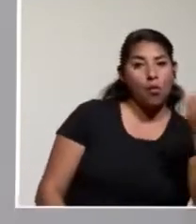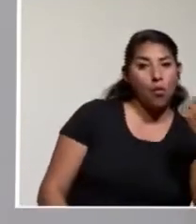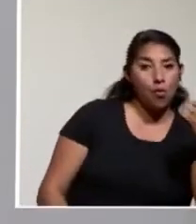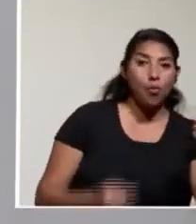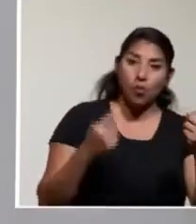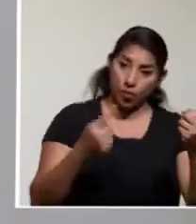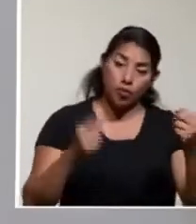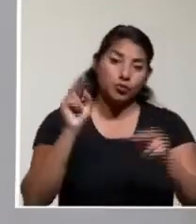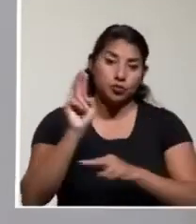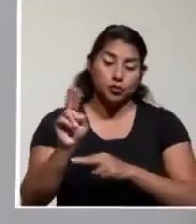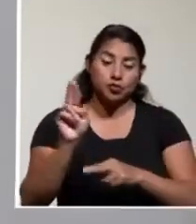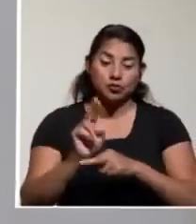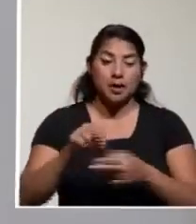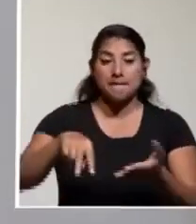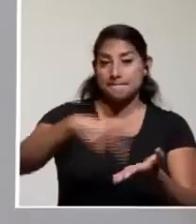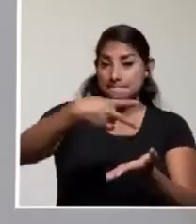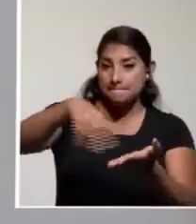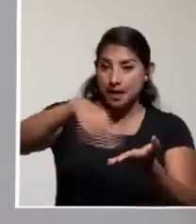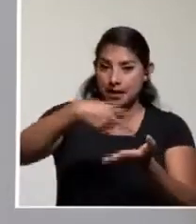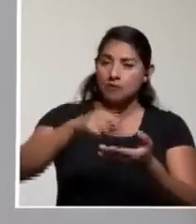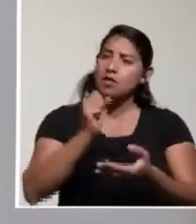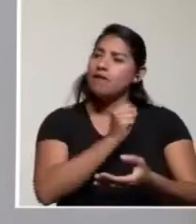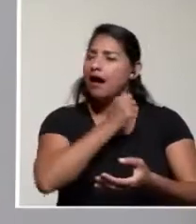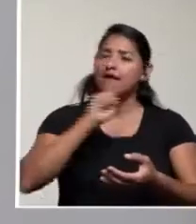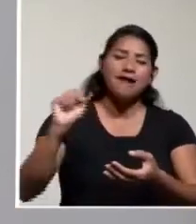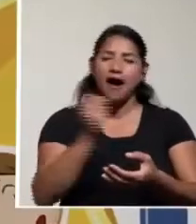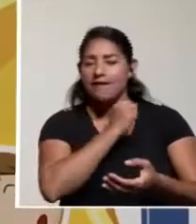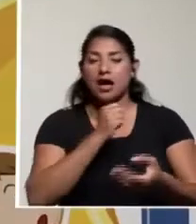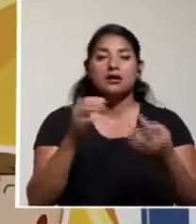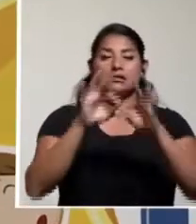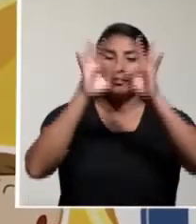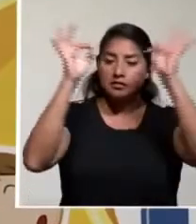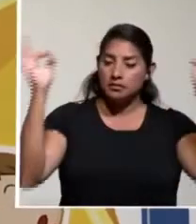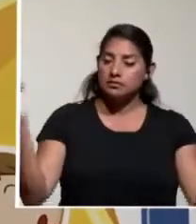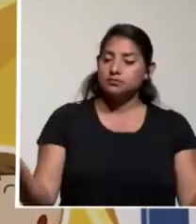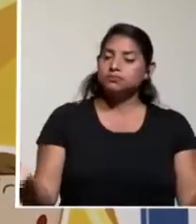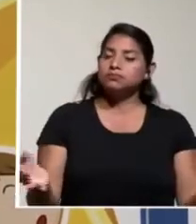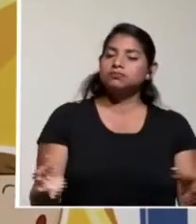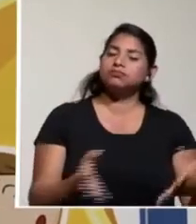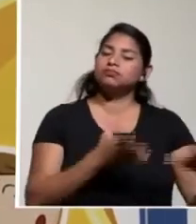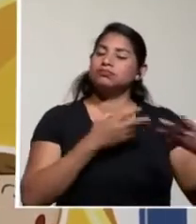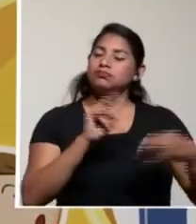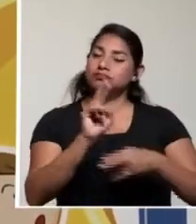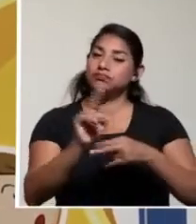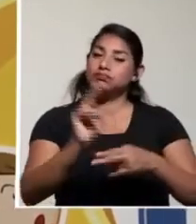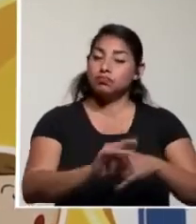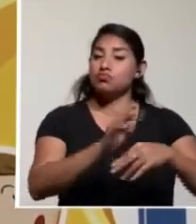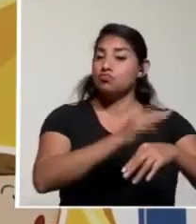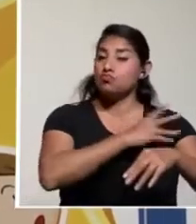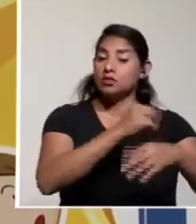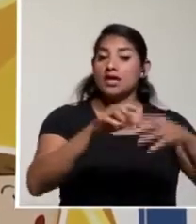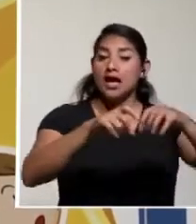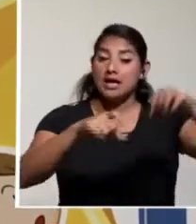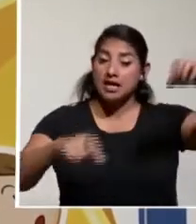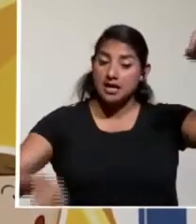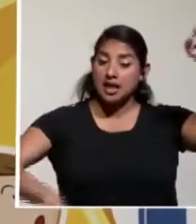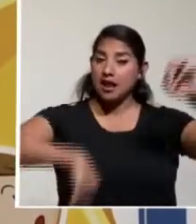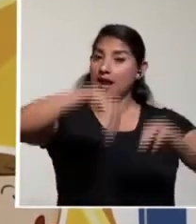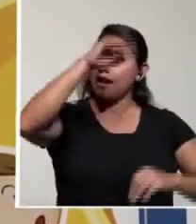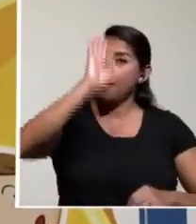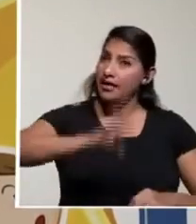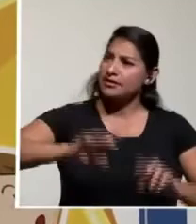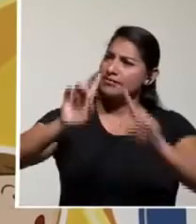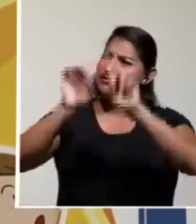del otro. O sea, bailamos, cantamos, uh-huh, hicimos yoga, utilizamos instrumentos musicales y cintas. Claro, de